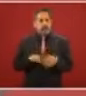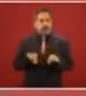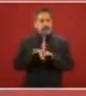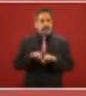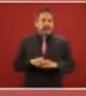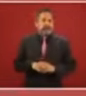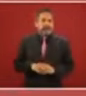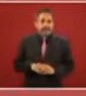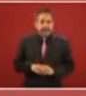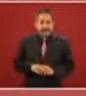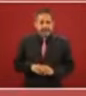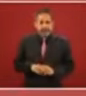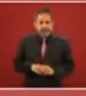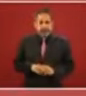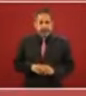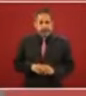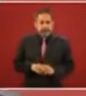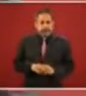Y hay